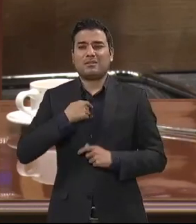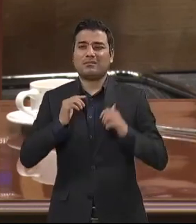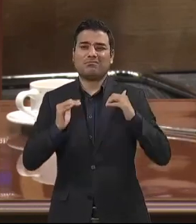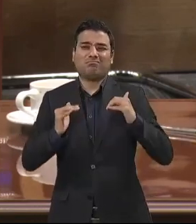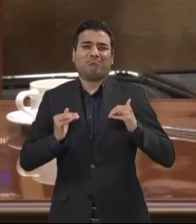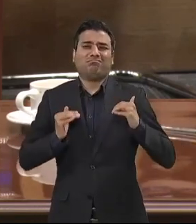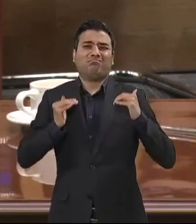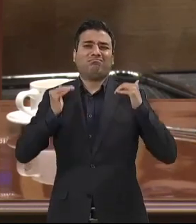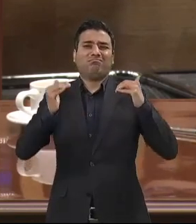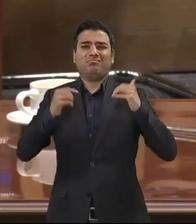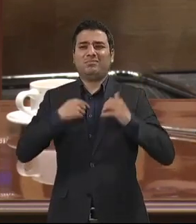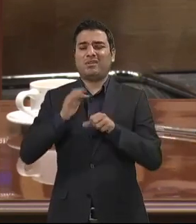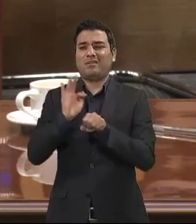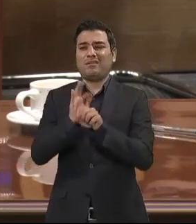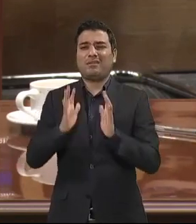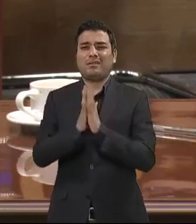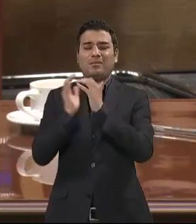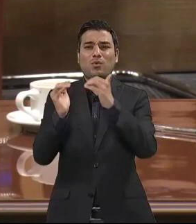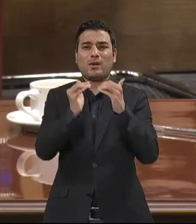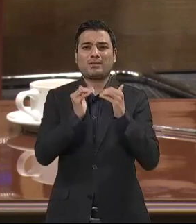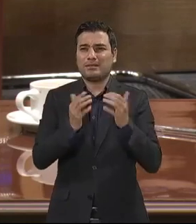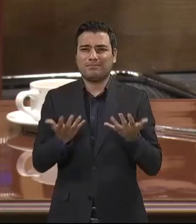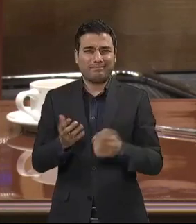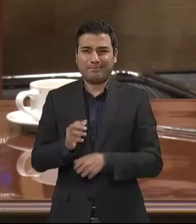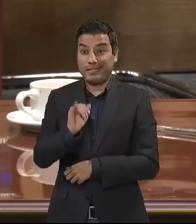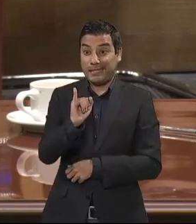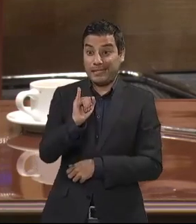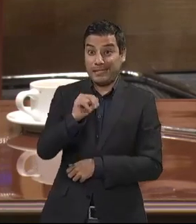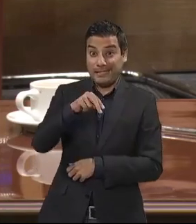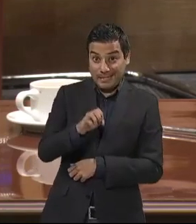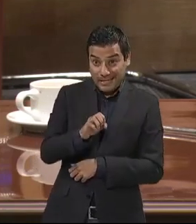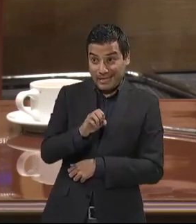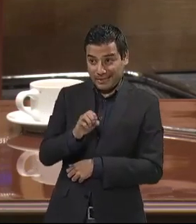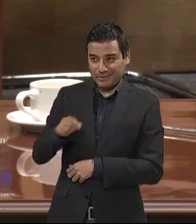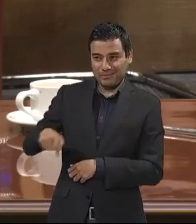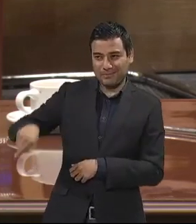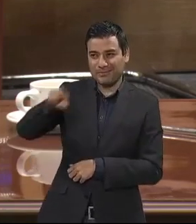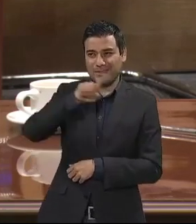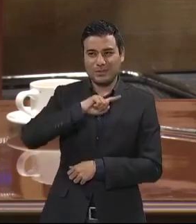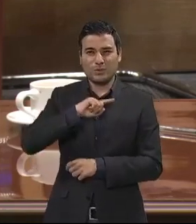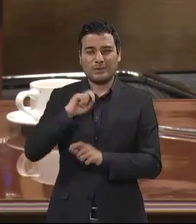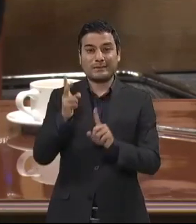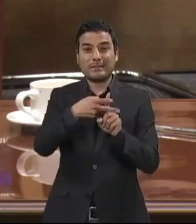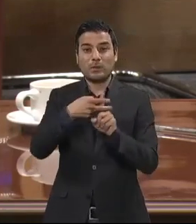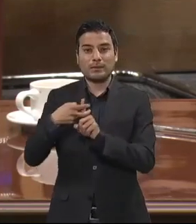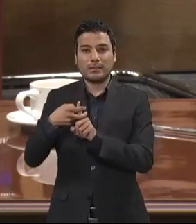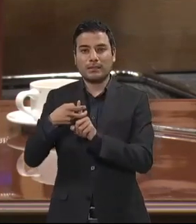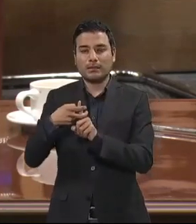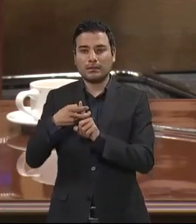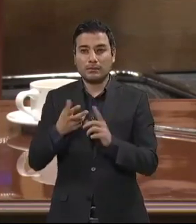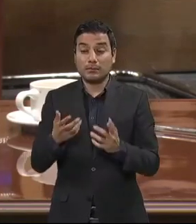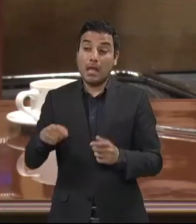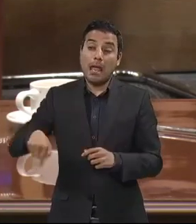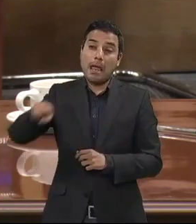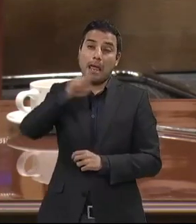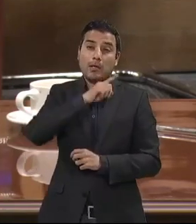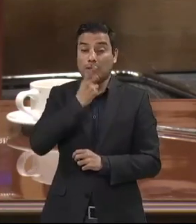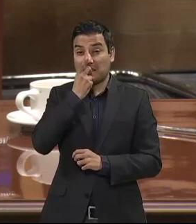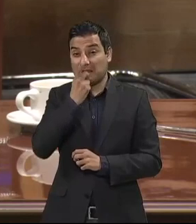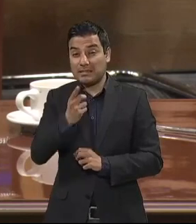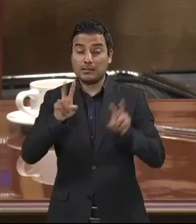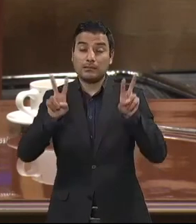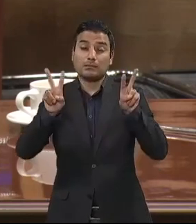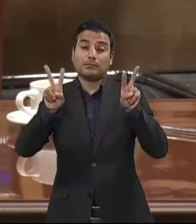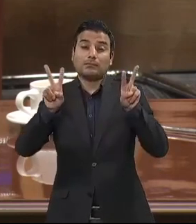los secuestradores del honorable Instituto Nacional Electoral. Y en nombre de la democracia,